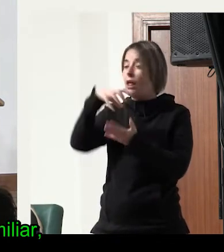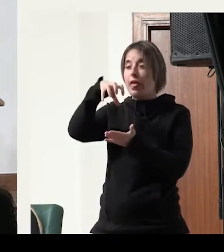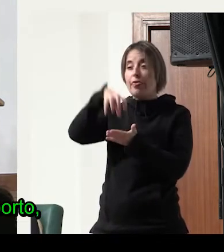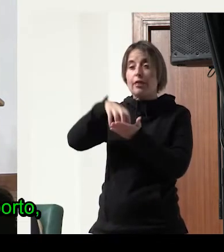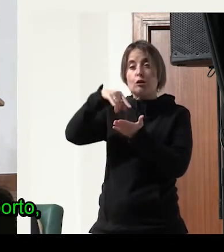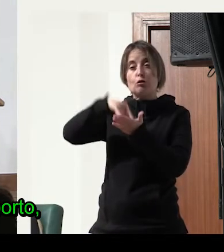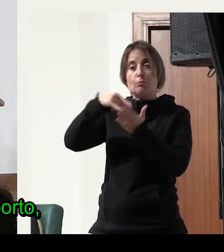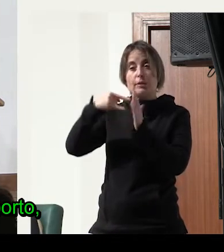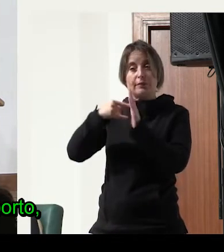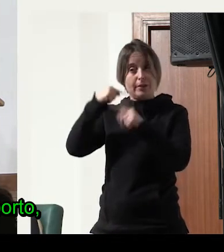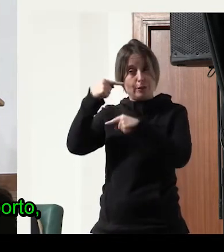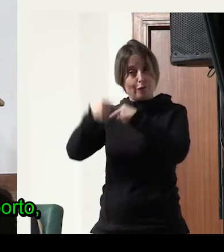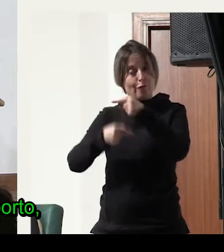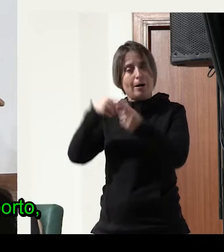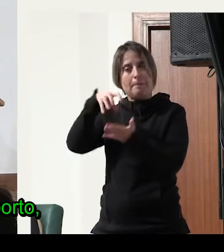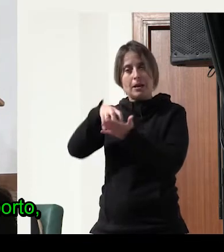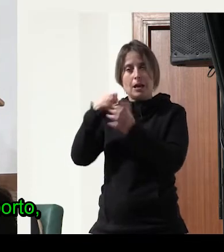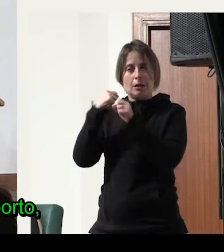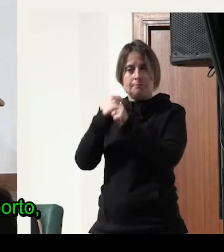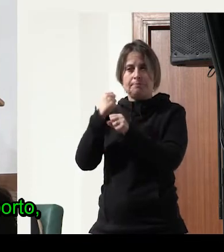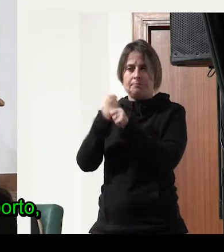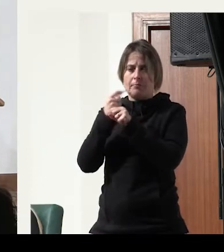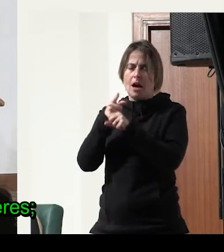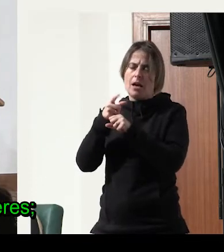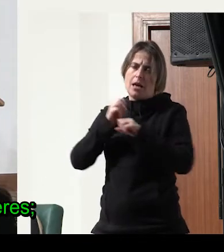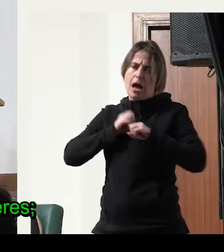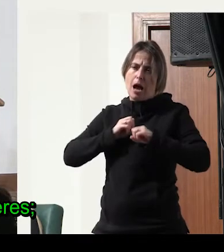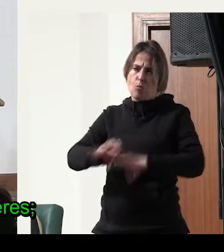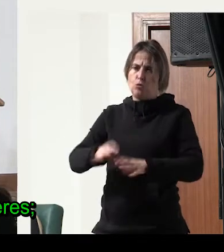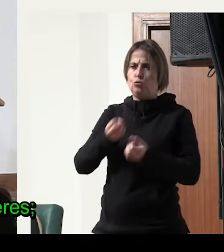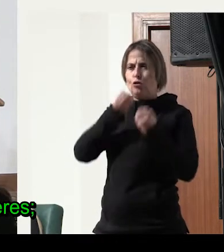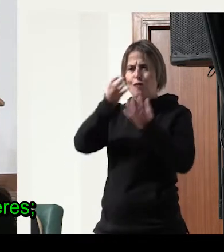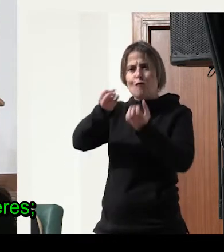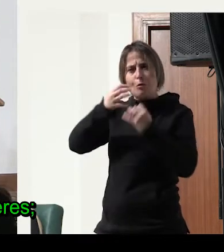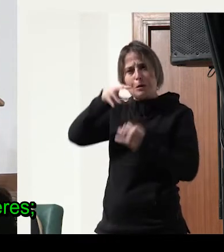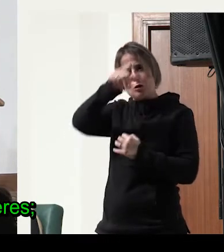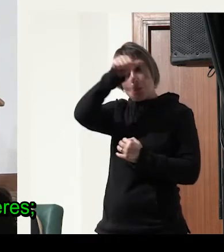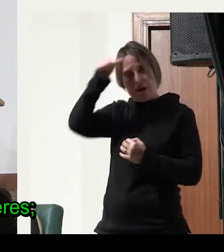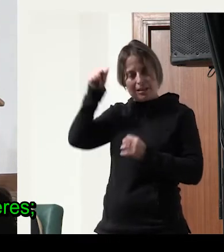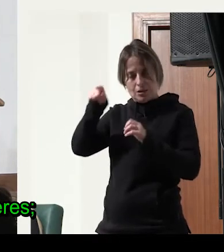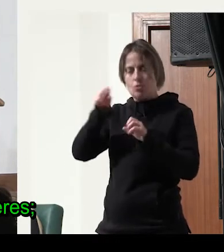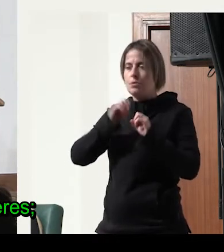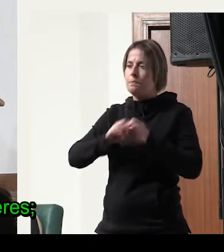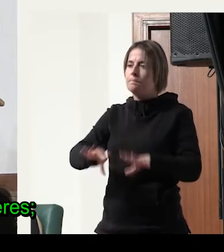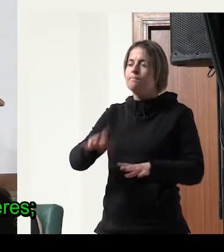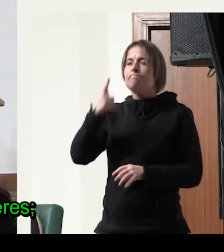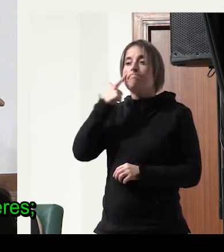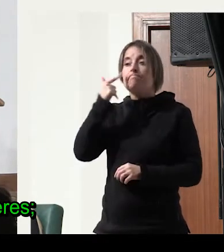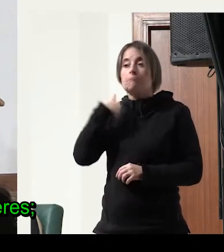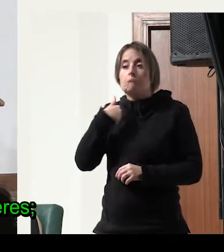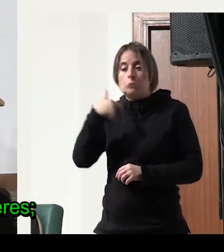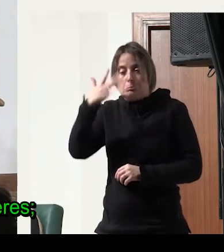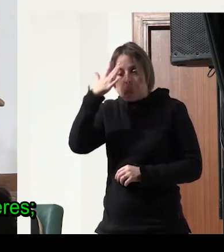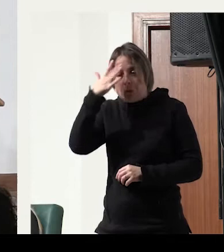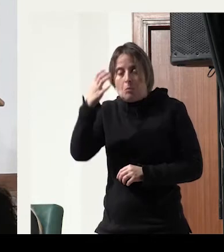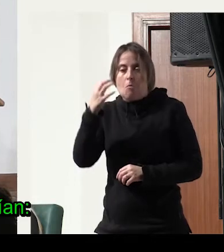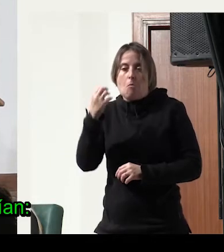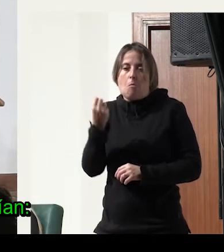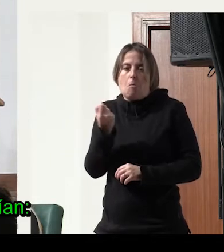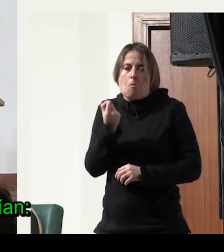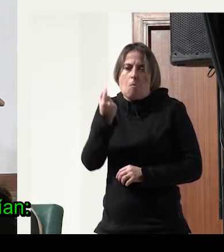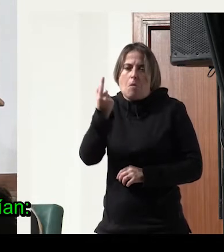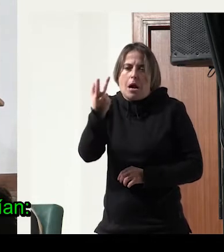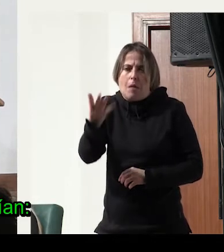familiar que dábamos información de aborto en Basauri, ¿no? Y yo me acuerdo, por ejemplo, bastantes mujeres, no una ni dos, bastantes, que